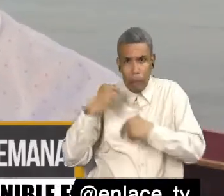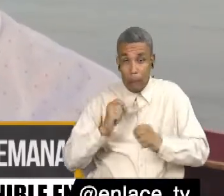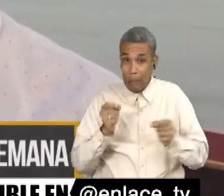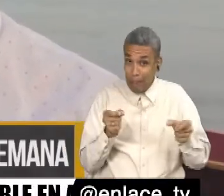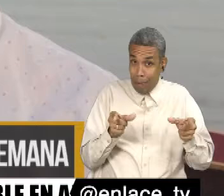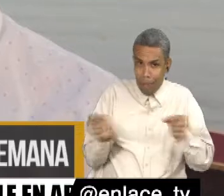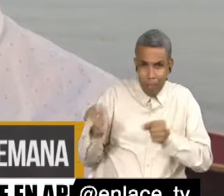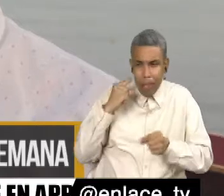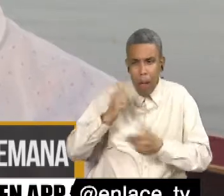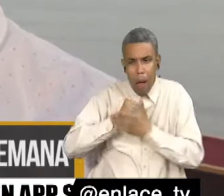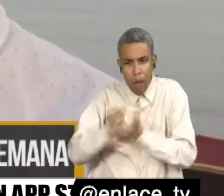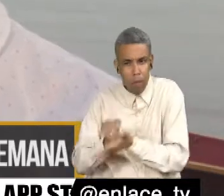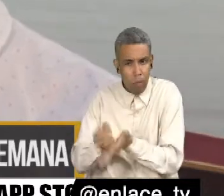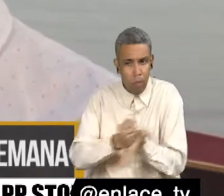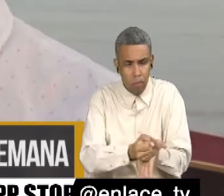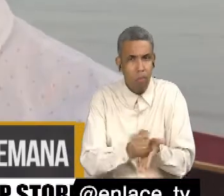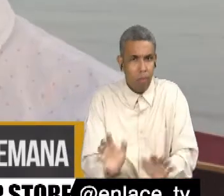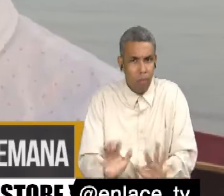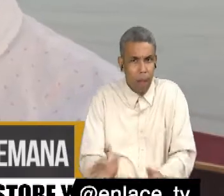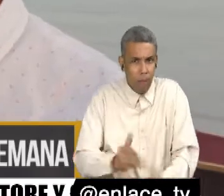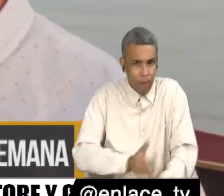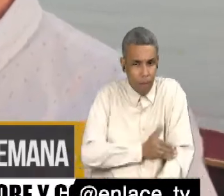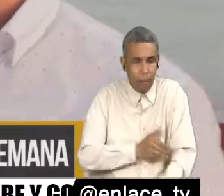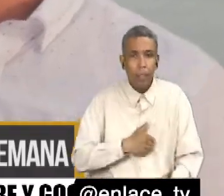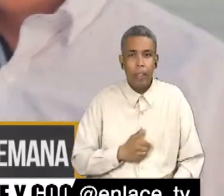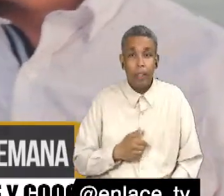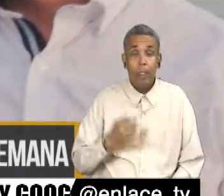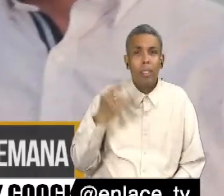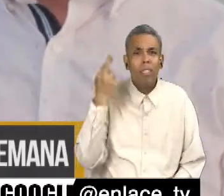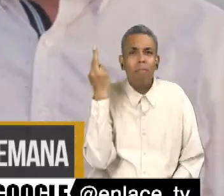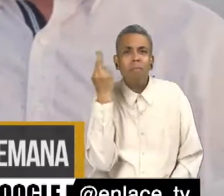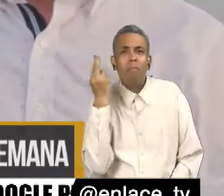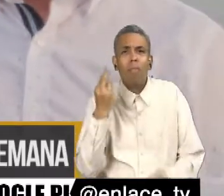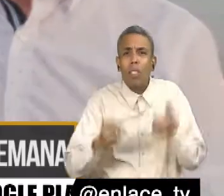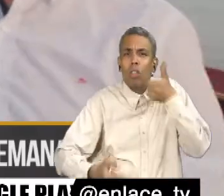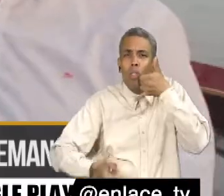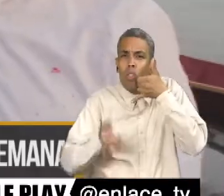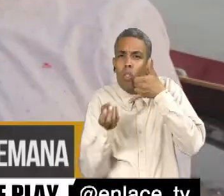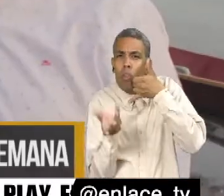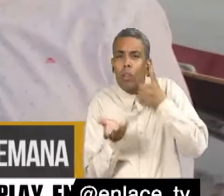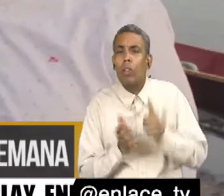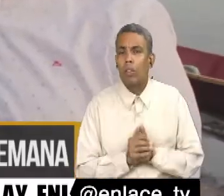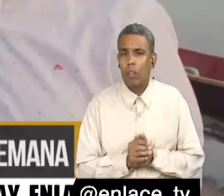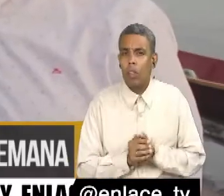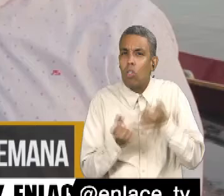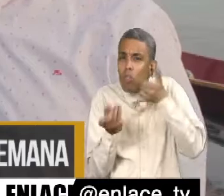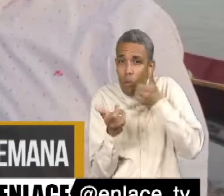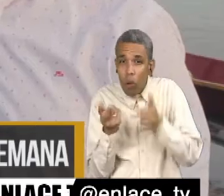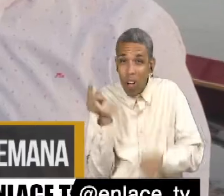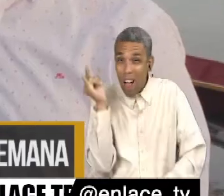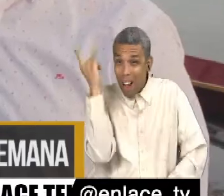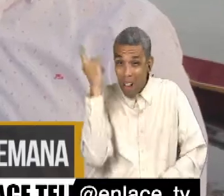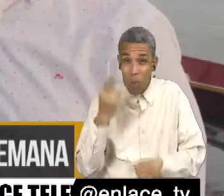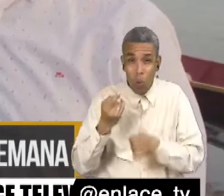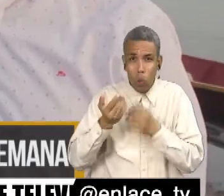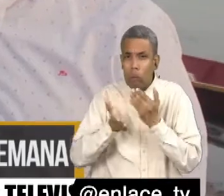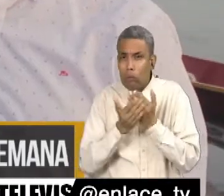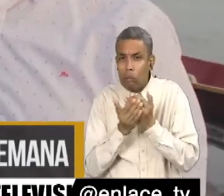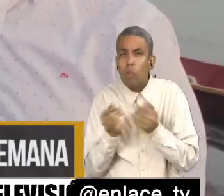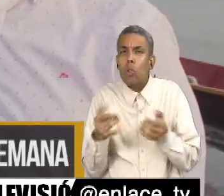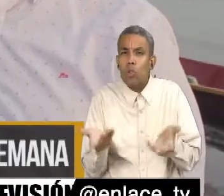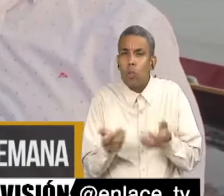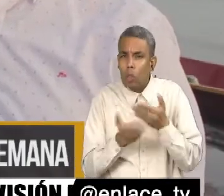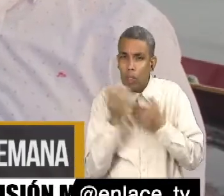atender cualquier eventualidad que se presente. Recordemos rápidamente la línea de emergencia que está habilitada en estos momentos para reportar cualquier daño o afectación